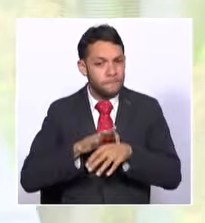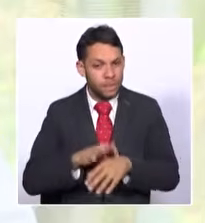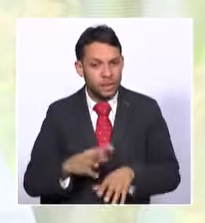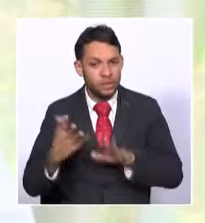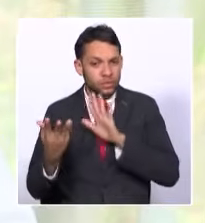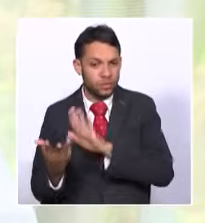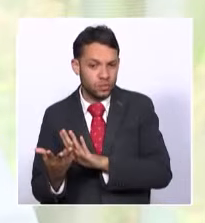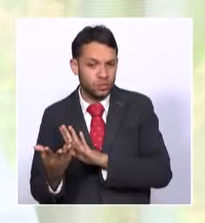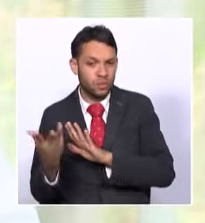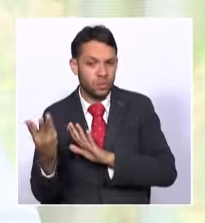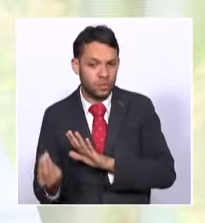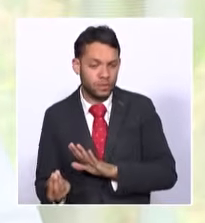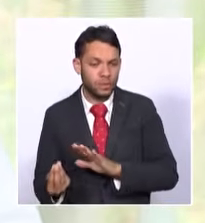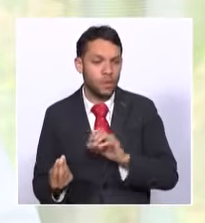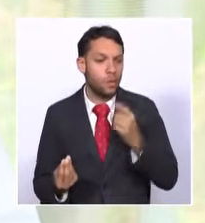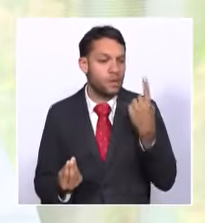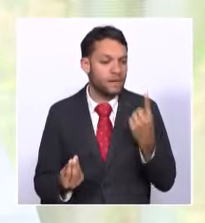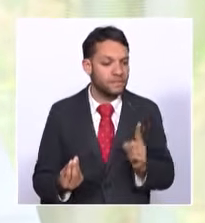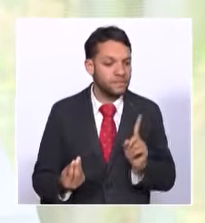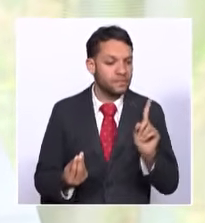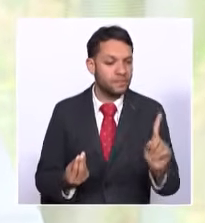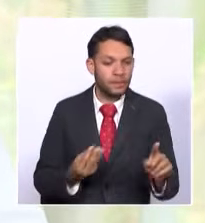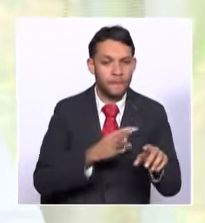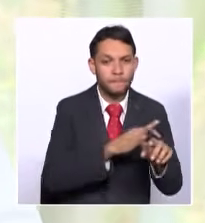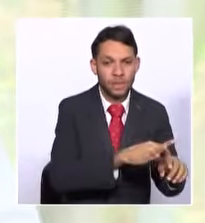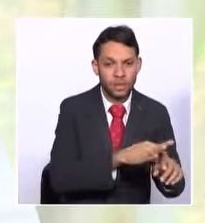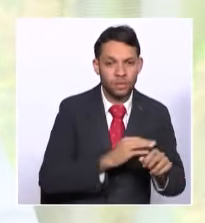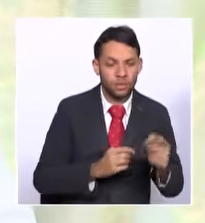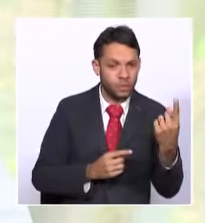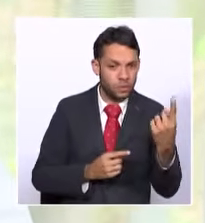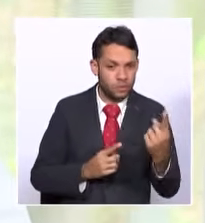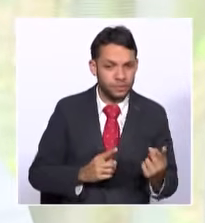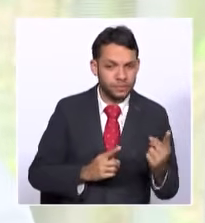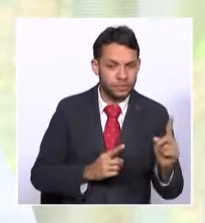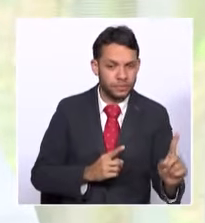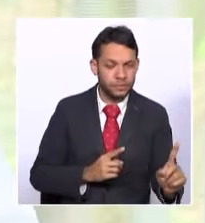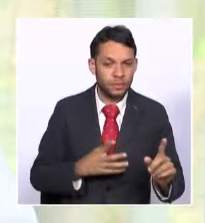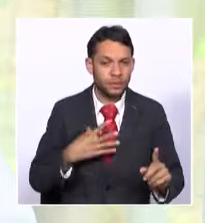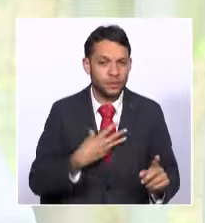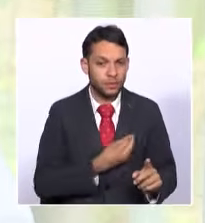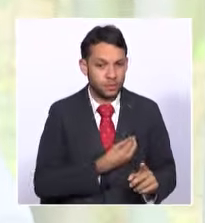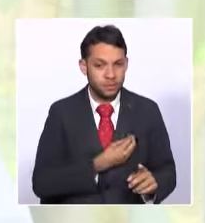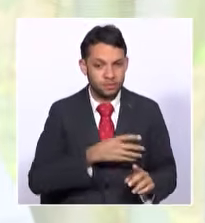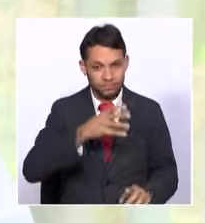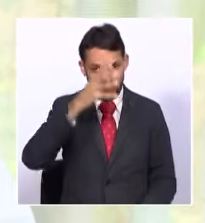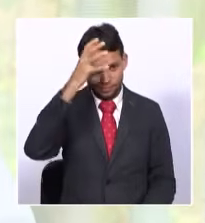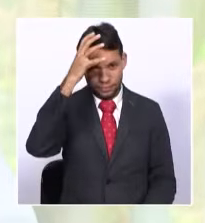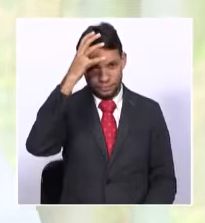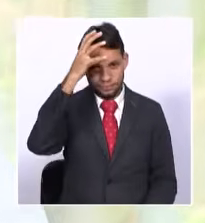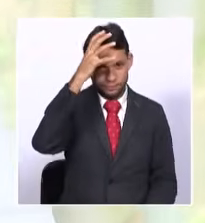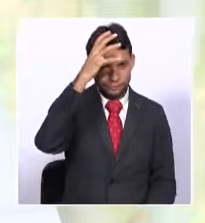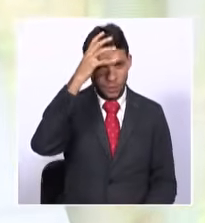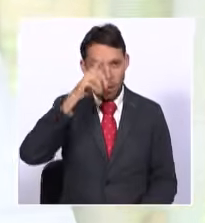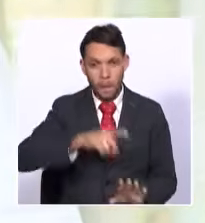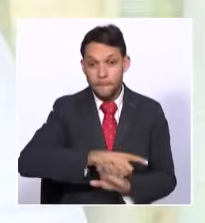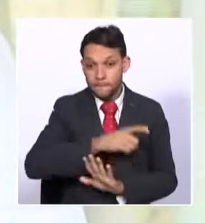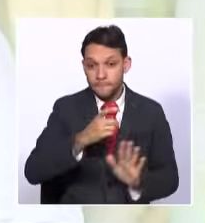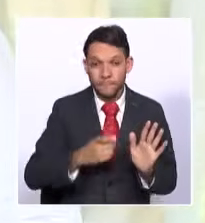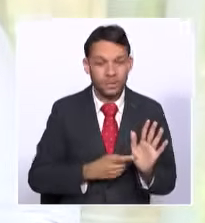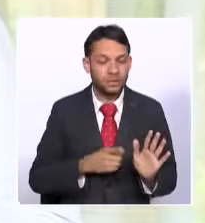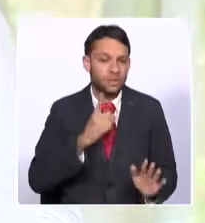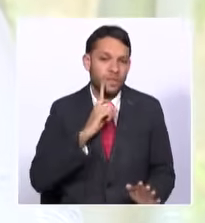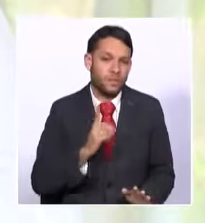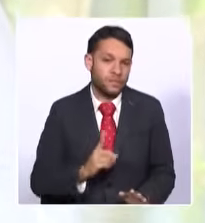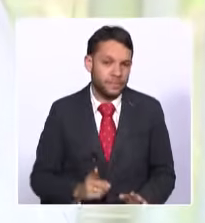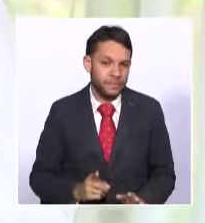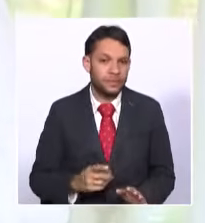muchos de ustedes consultan donde el médico, pero es que uno no tiene conocimientos como estos. Por eso